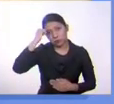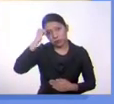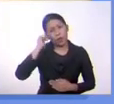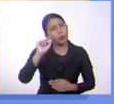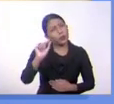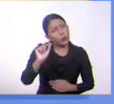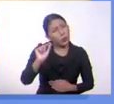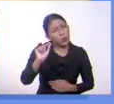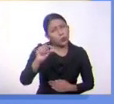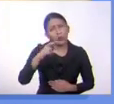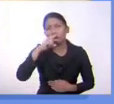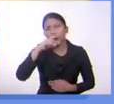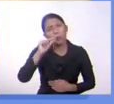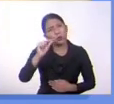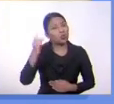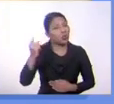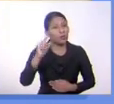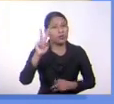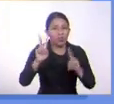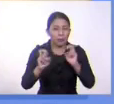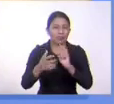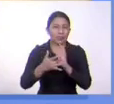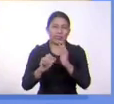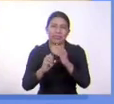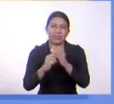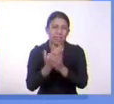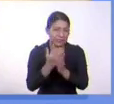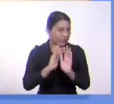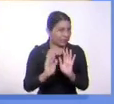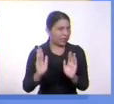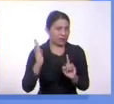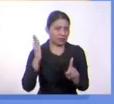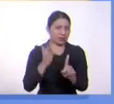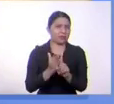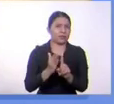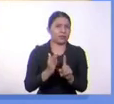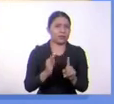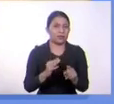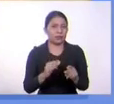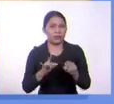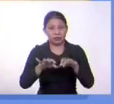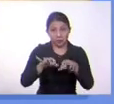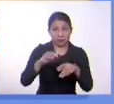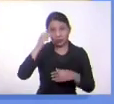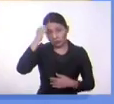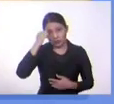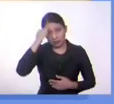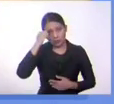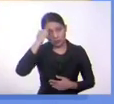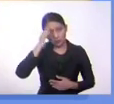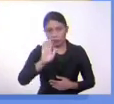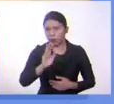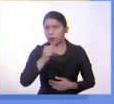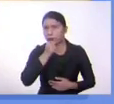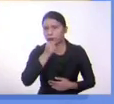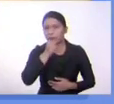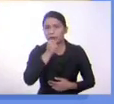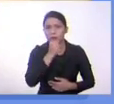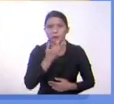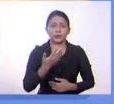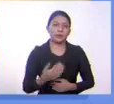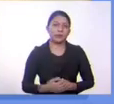pero solo era inglés técnico, el inglés que yo necesitaba para poder leer los lenguajes de programación, para